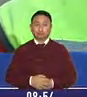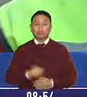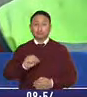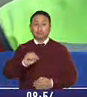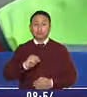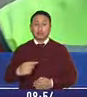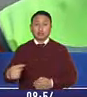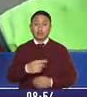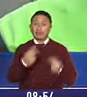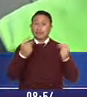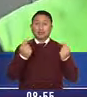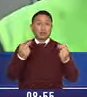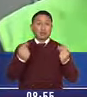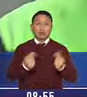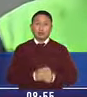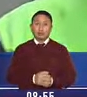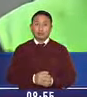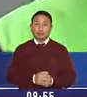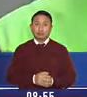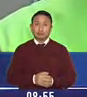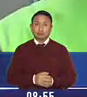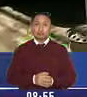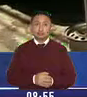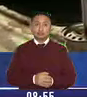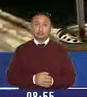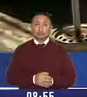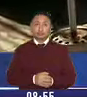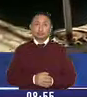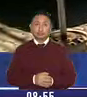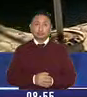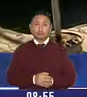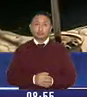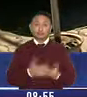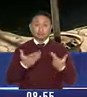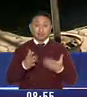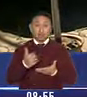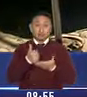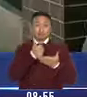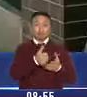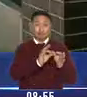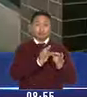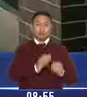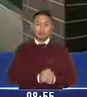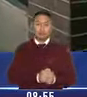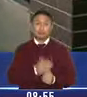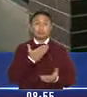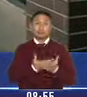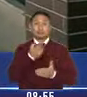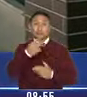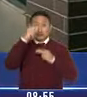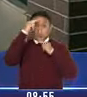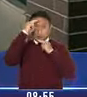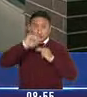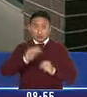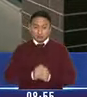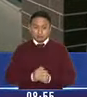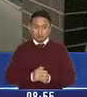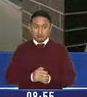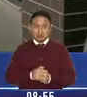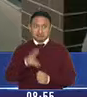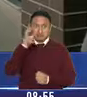que rápido arreglen. Y la respuesta fue inmediata. No, gracias a ustedes al canal porque creo que